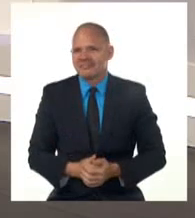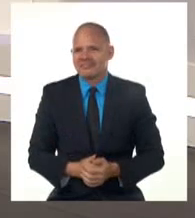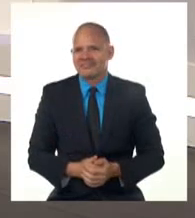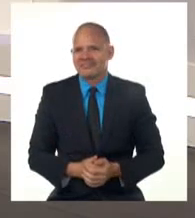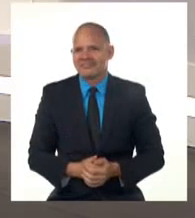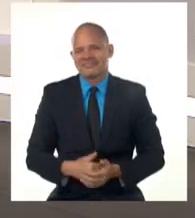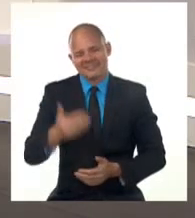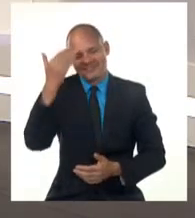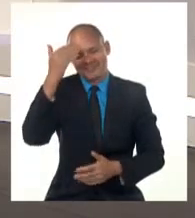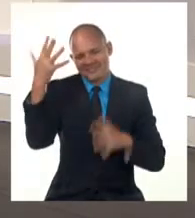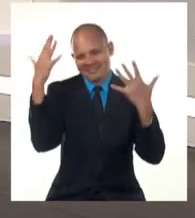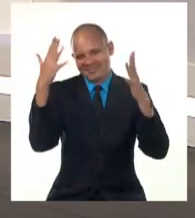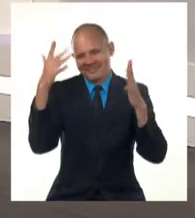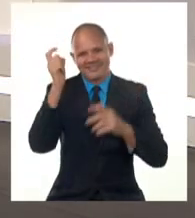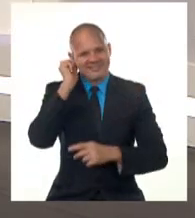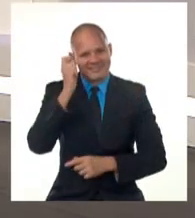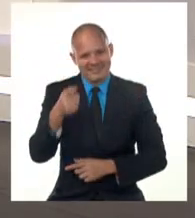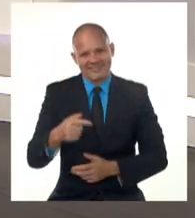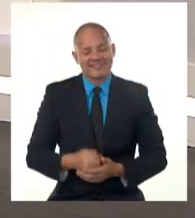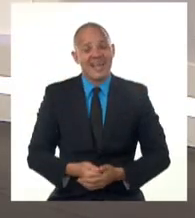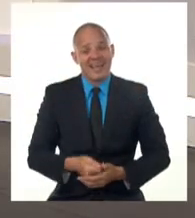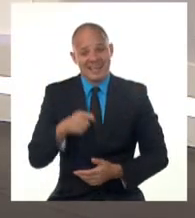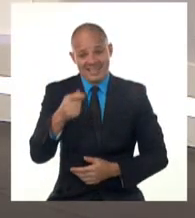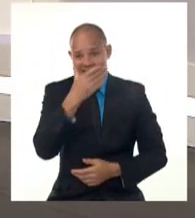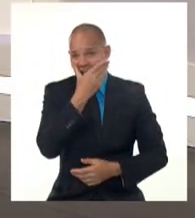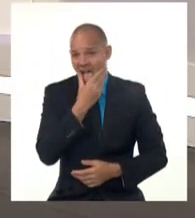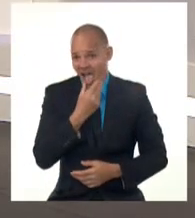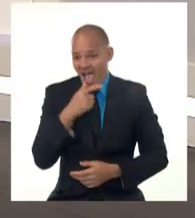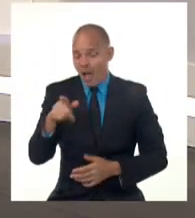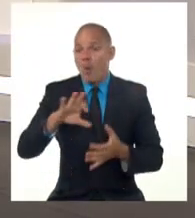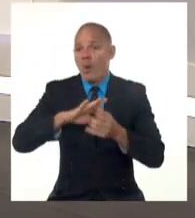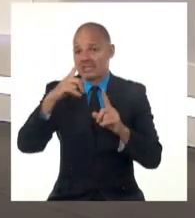Muchísimas felicidades a Lorena Montoya, esta pesista guantanamera que fue la atleta